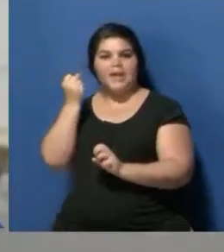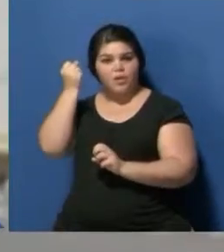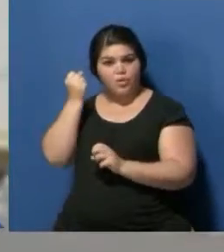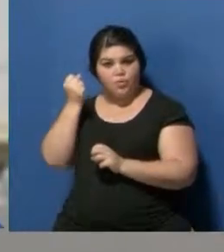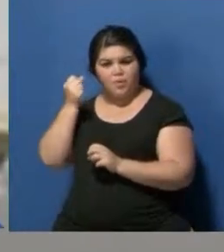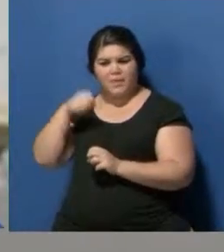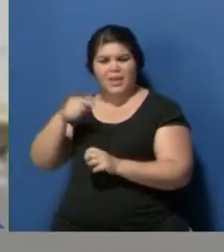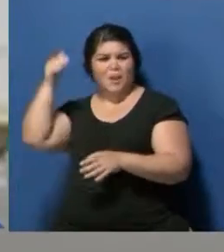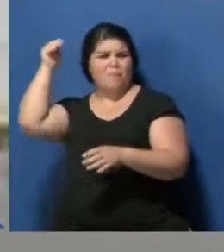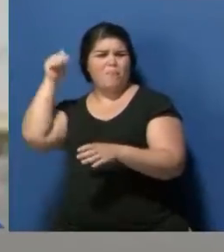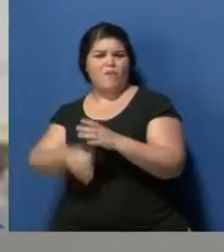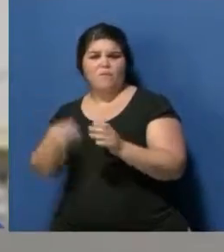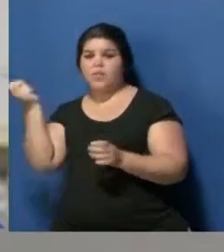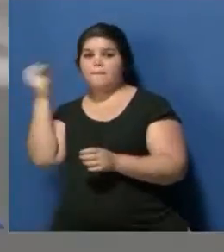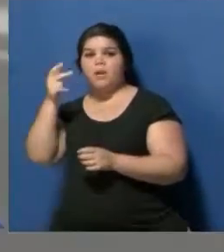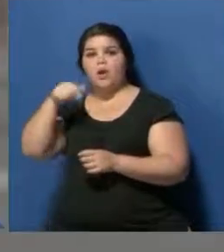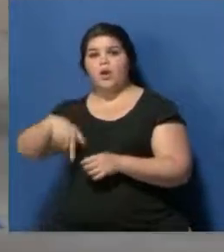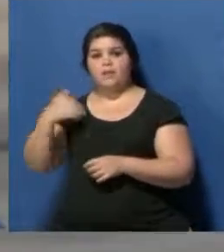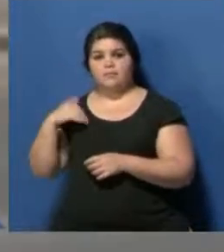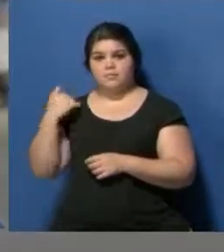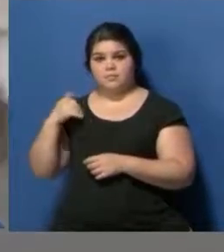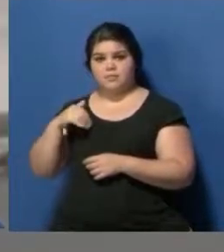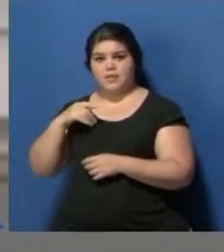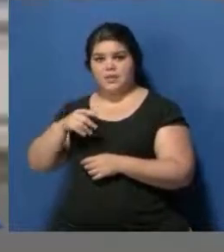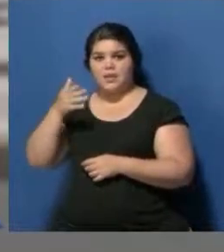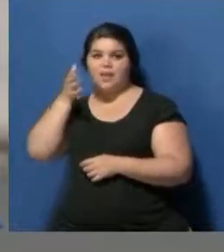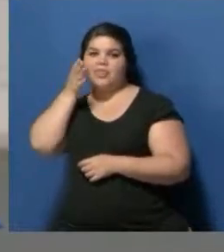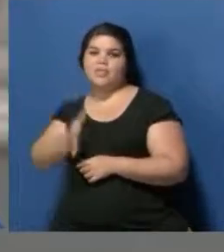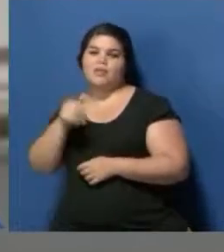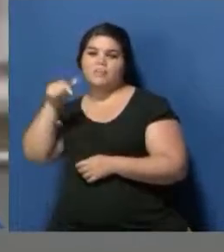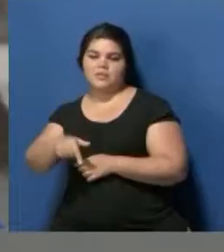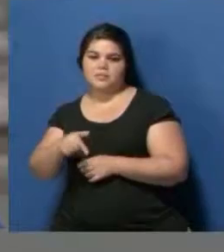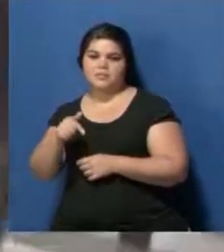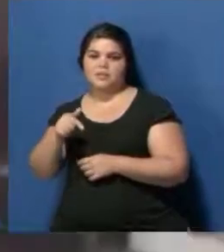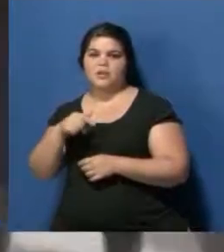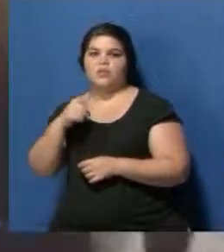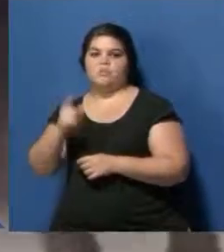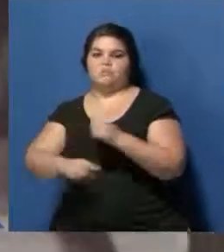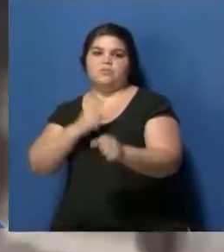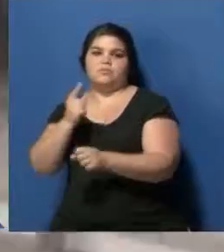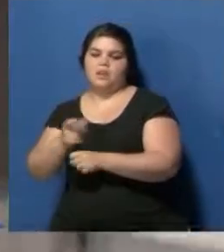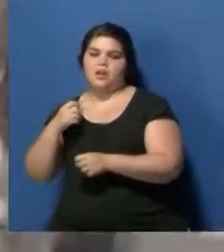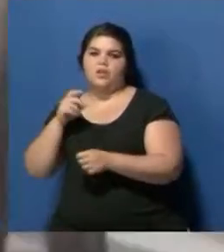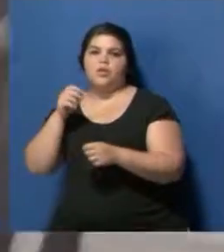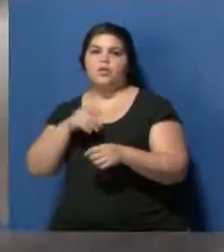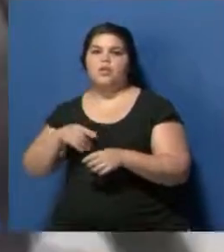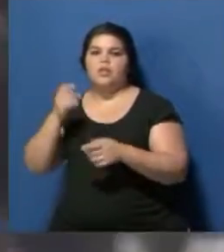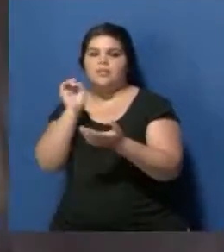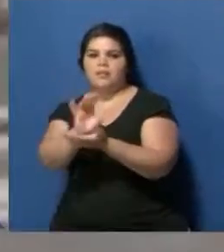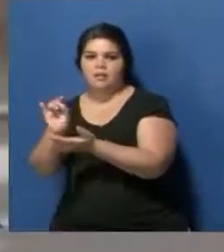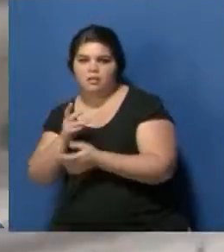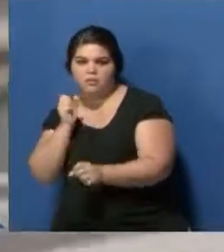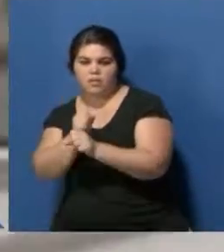profunda, tal vez la más grande de la Argentina en un siglo, en términos de desocupación, pobreza, desigualdad